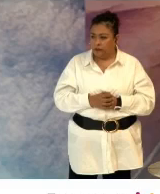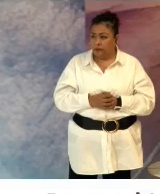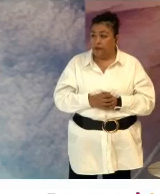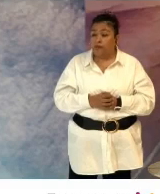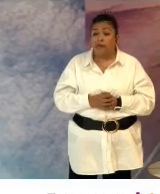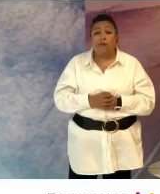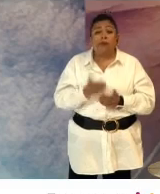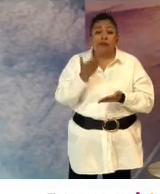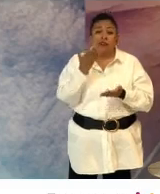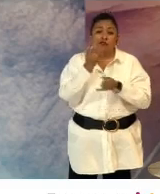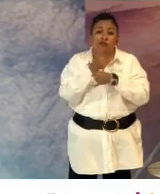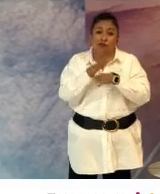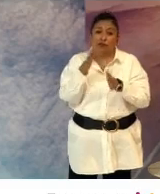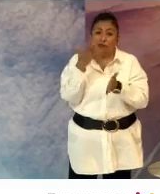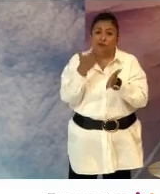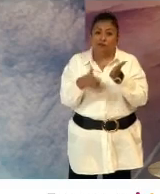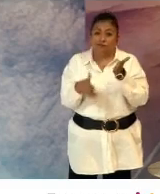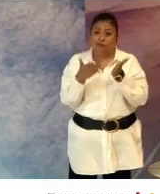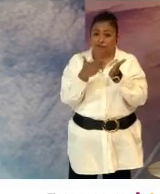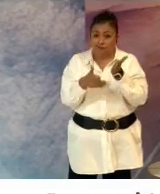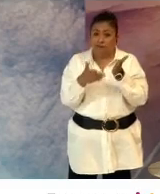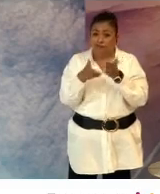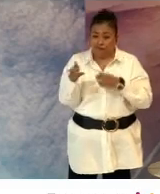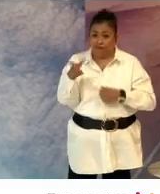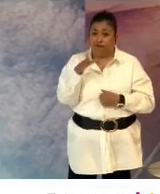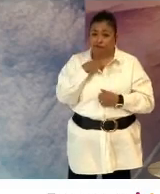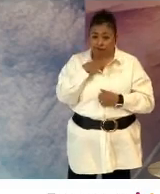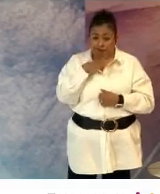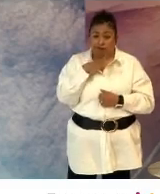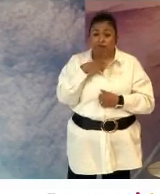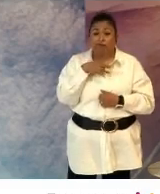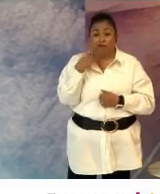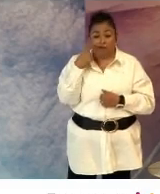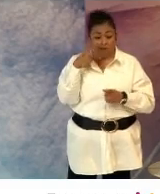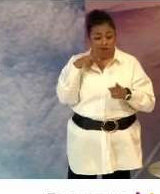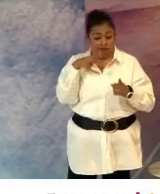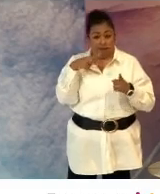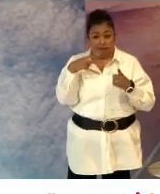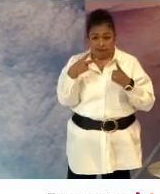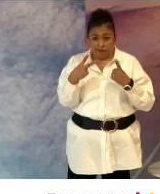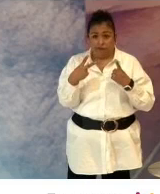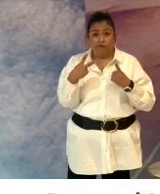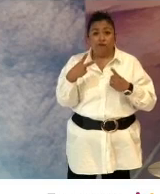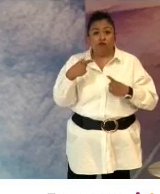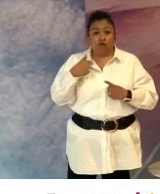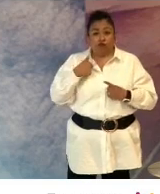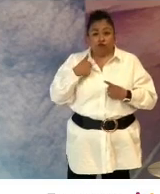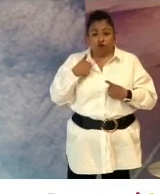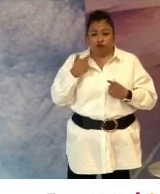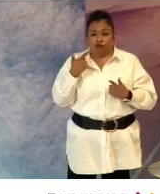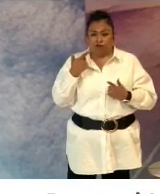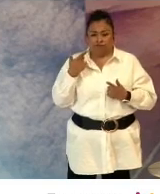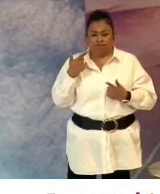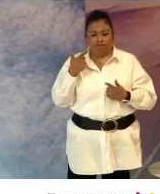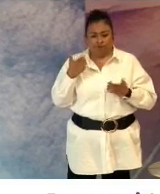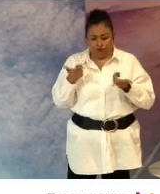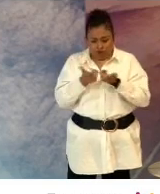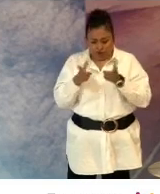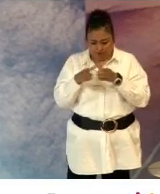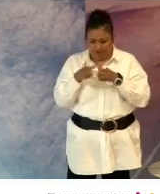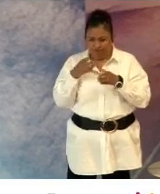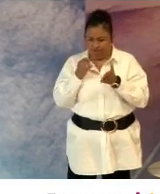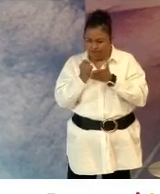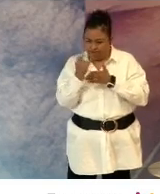y falta de información. Y desde la perspectiva de la gobernanza,